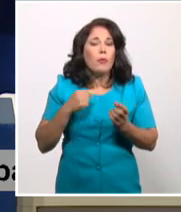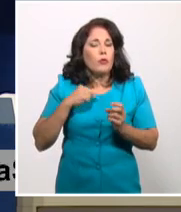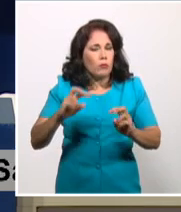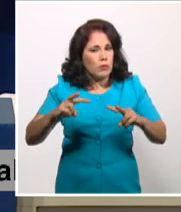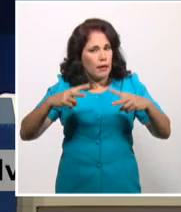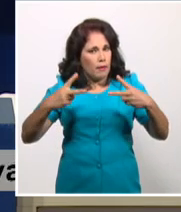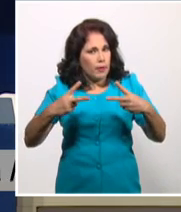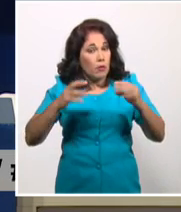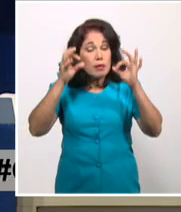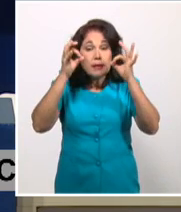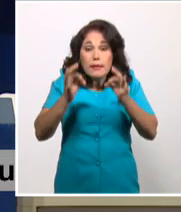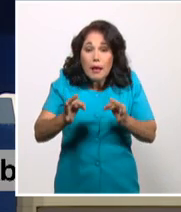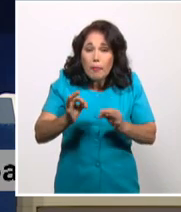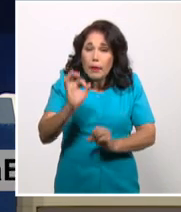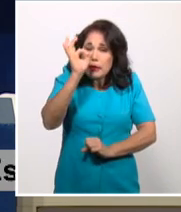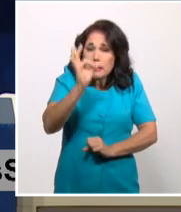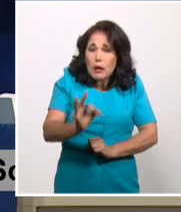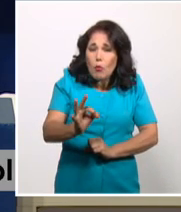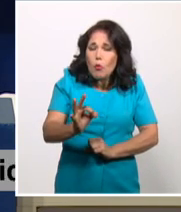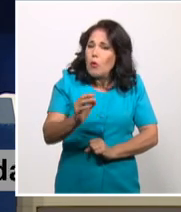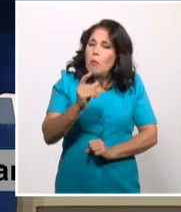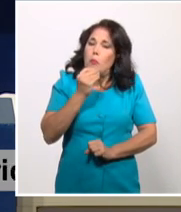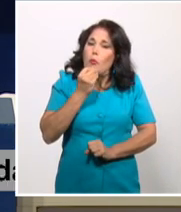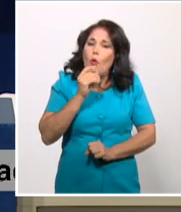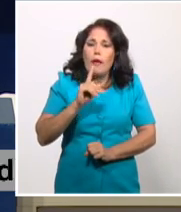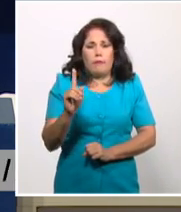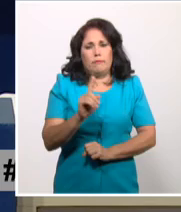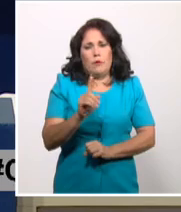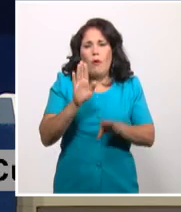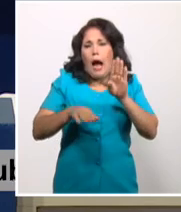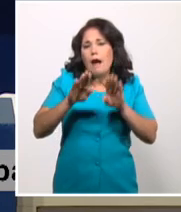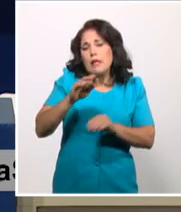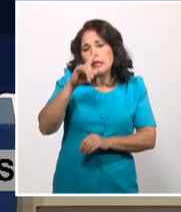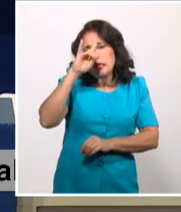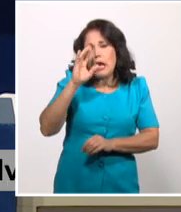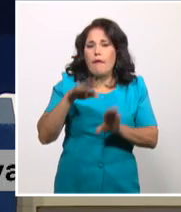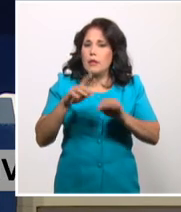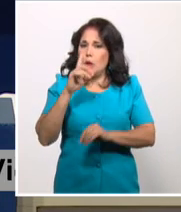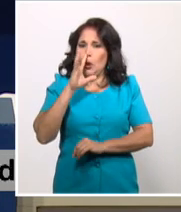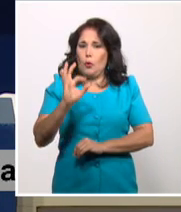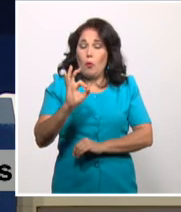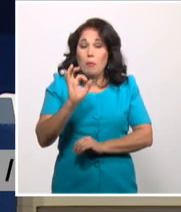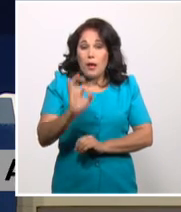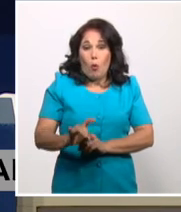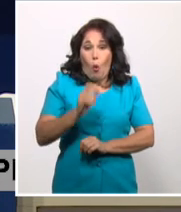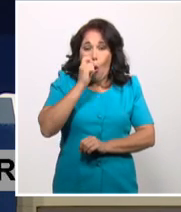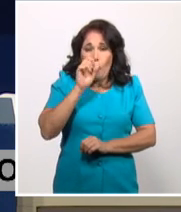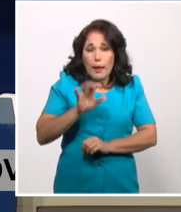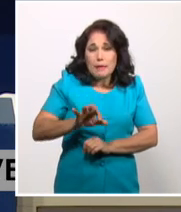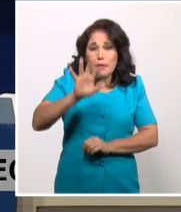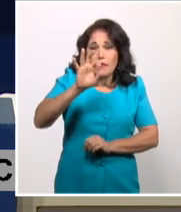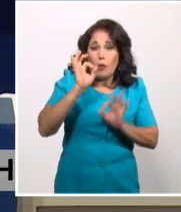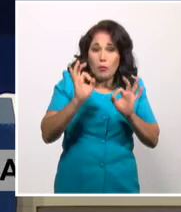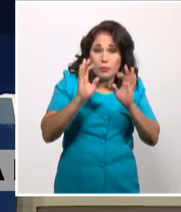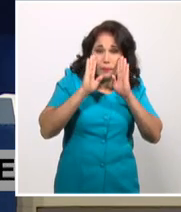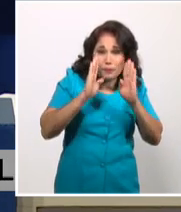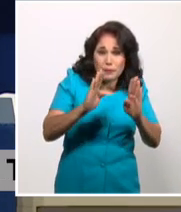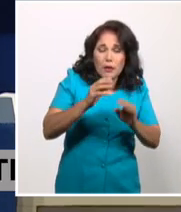no siempre esto es posible. Por eso, en este caso específico del paciente que